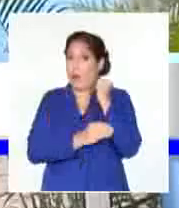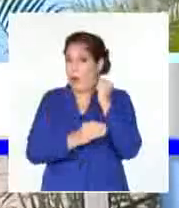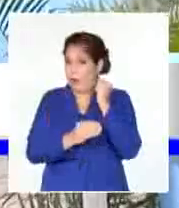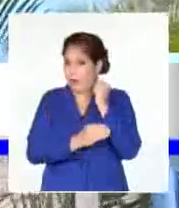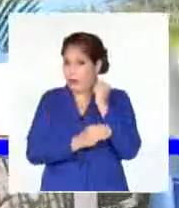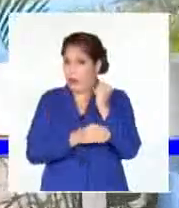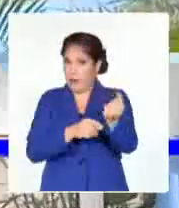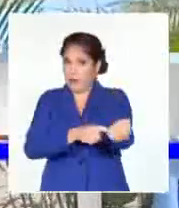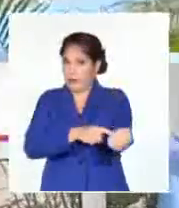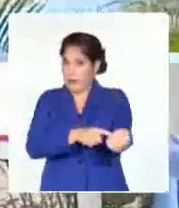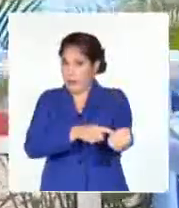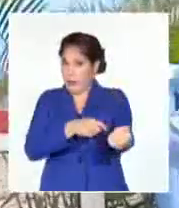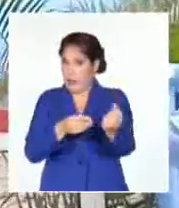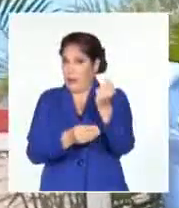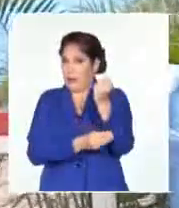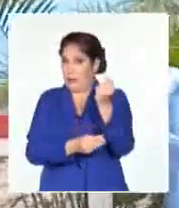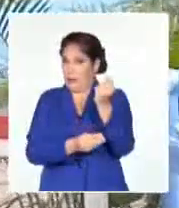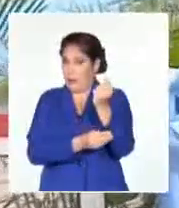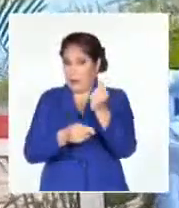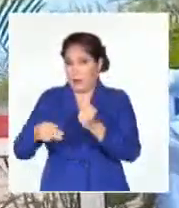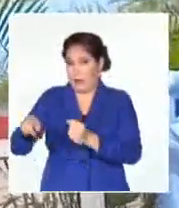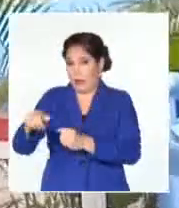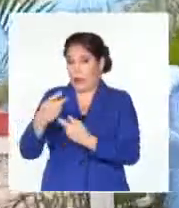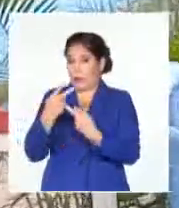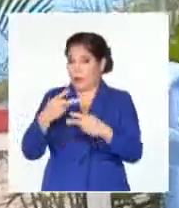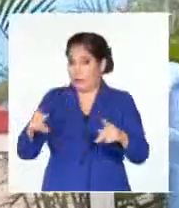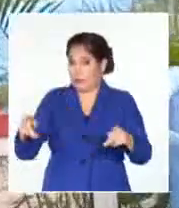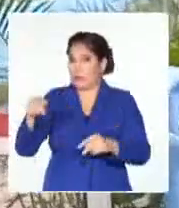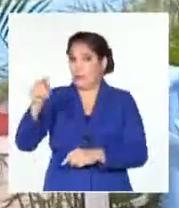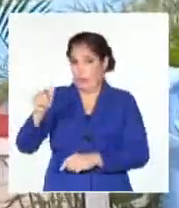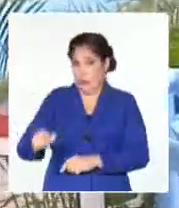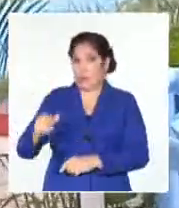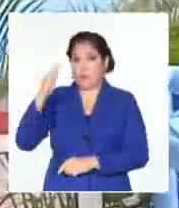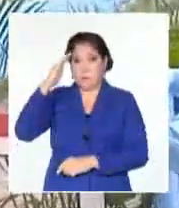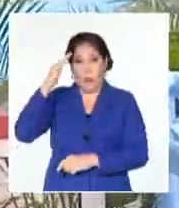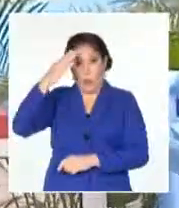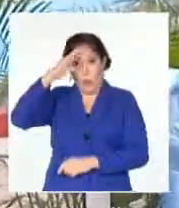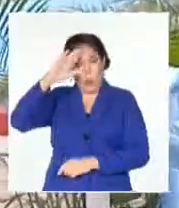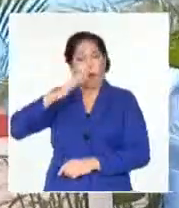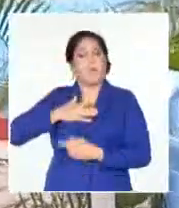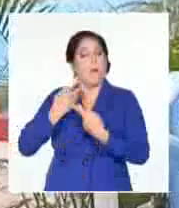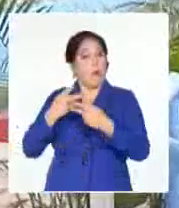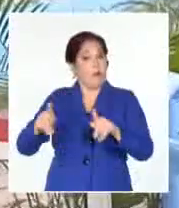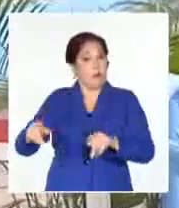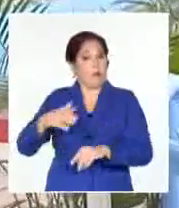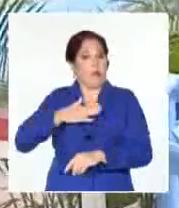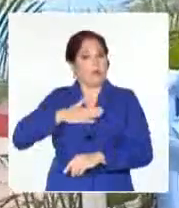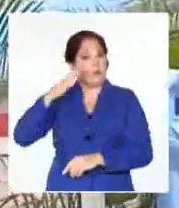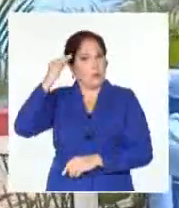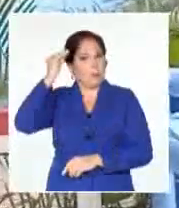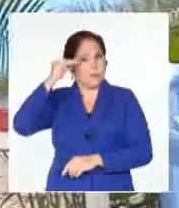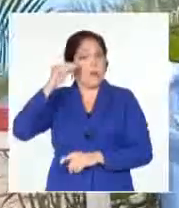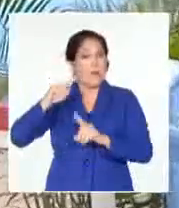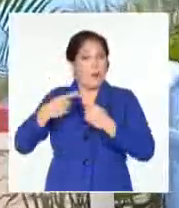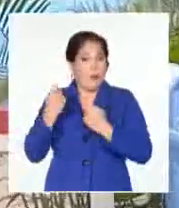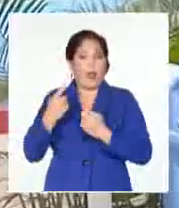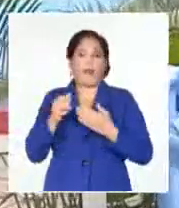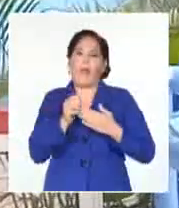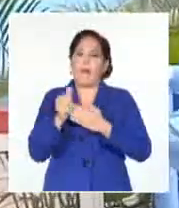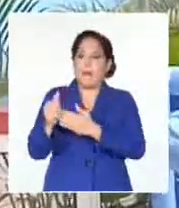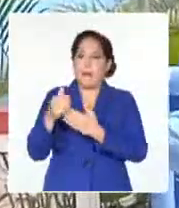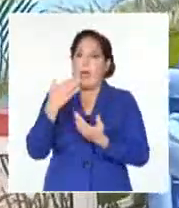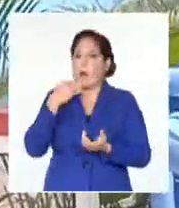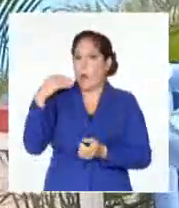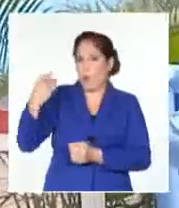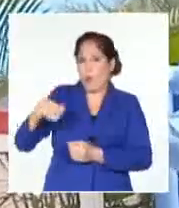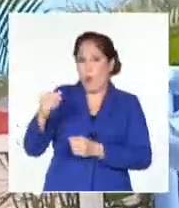talento históricamente hablando, y pues la verdad espero que este tipo de